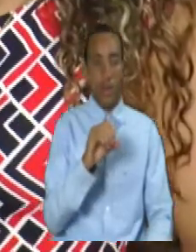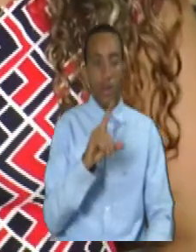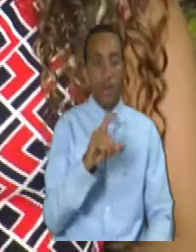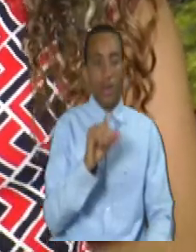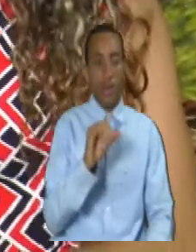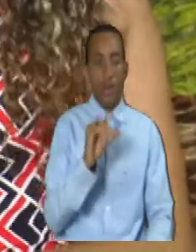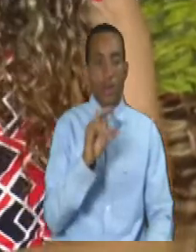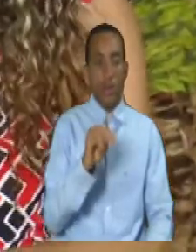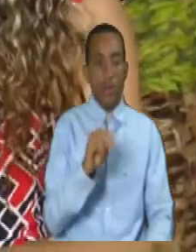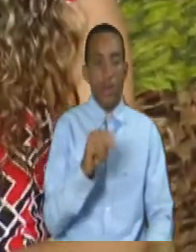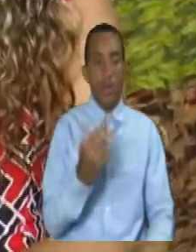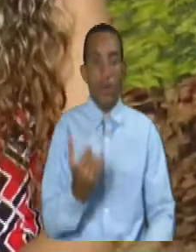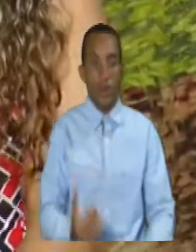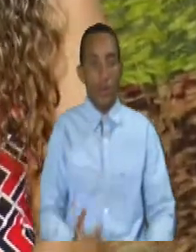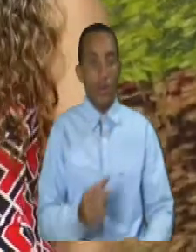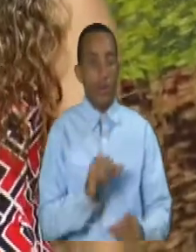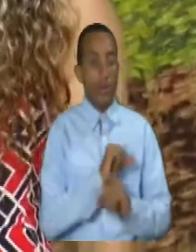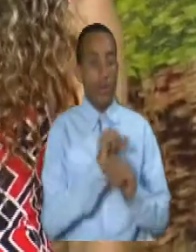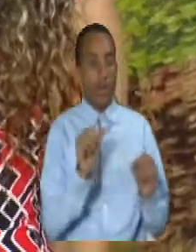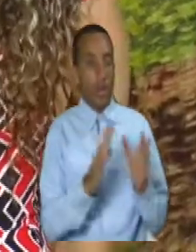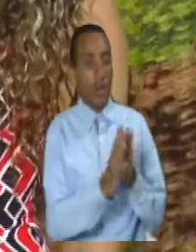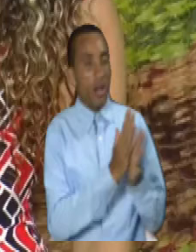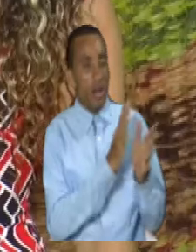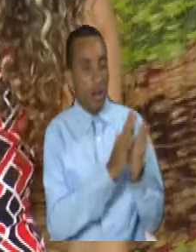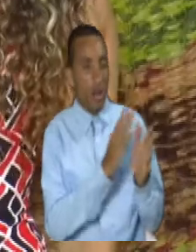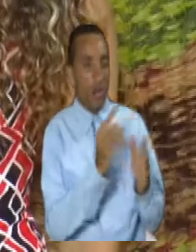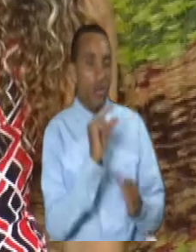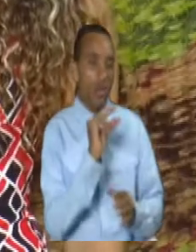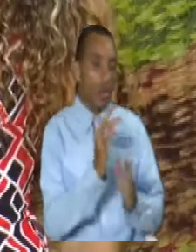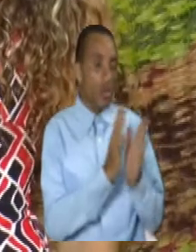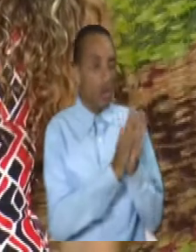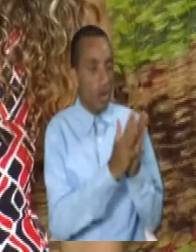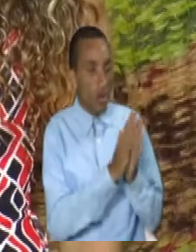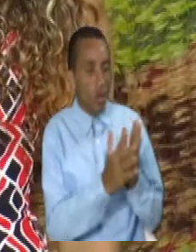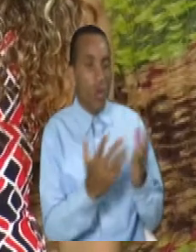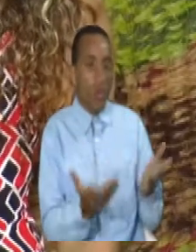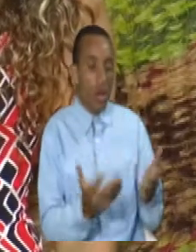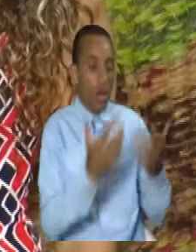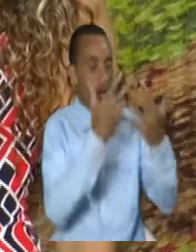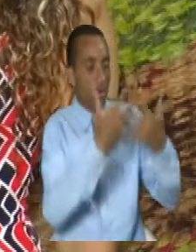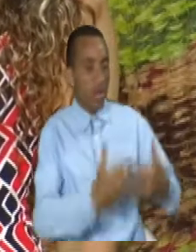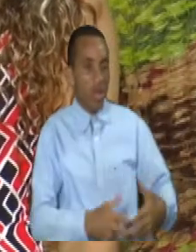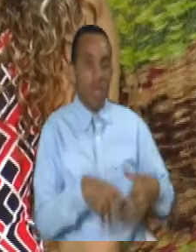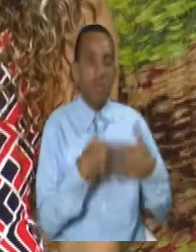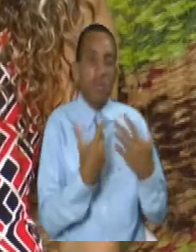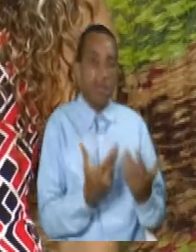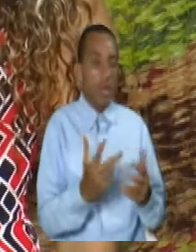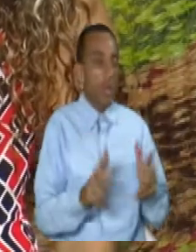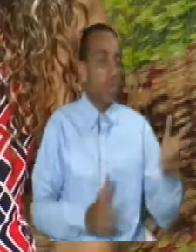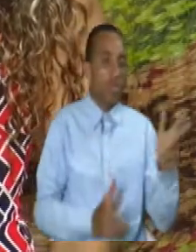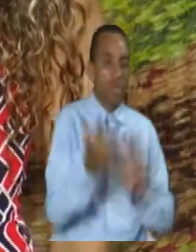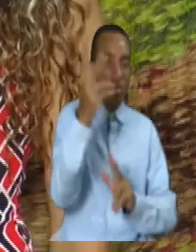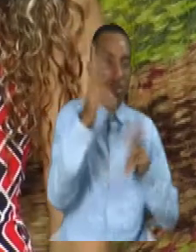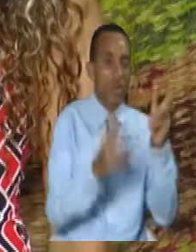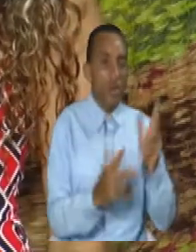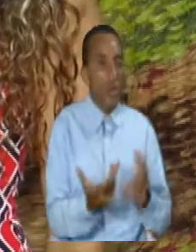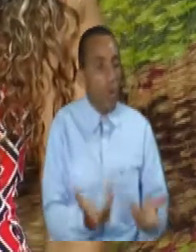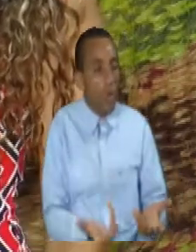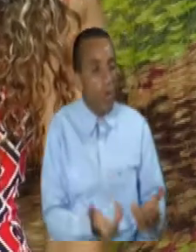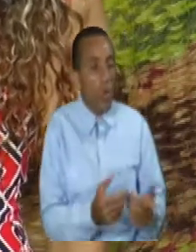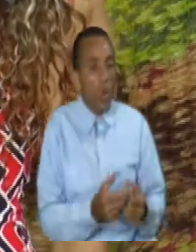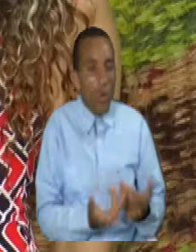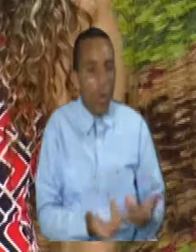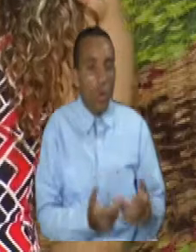encargada en la mañana de hoy de contarnos un poco acerca de esta maravillosa empresa de viajes en Barranca Bermeja. Caroline, buenos días